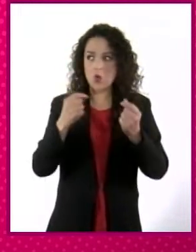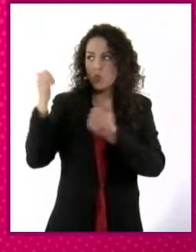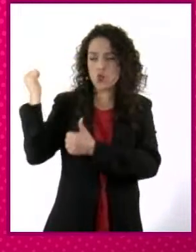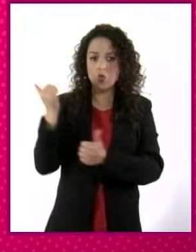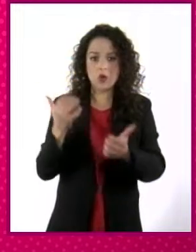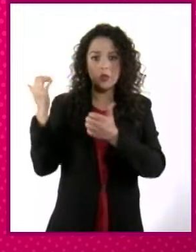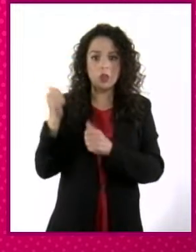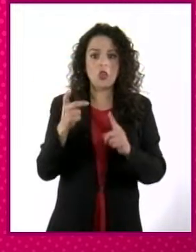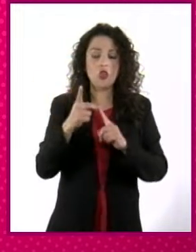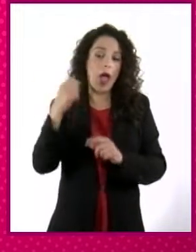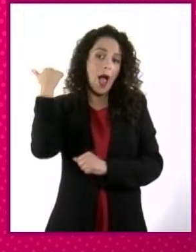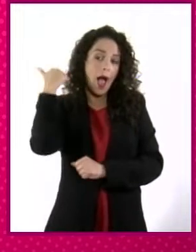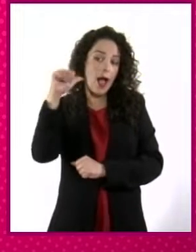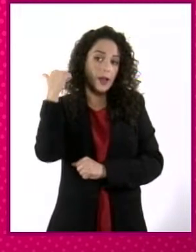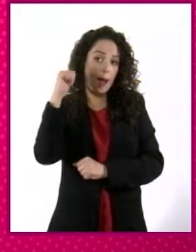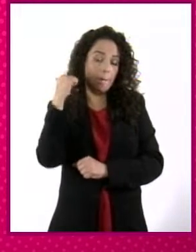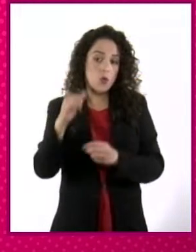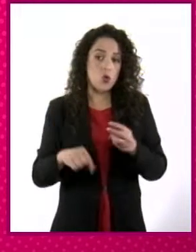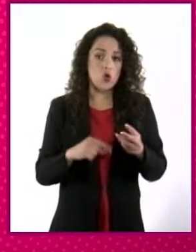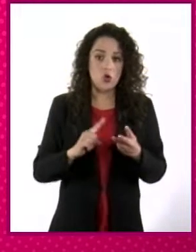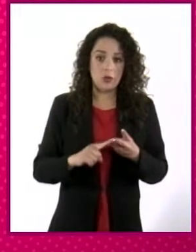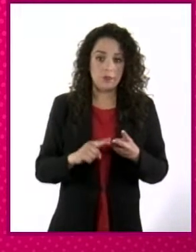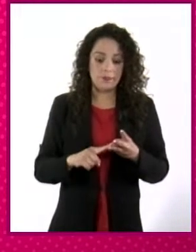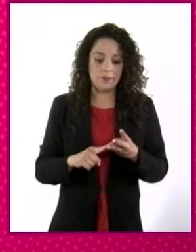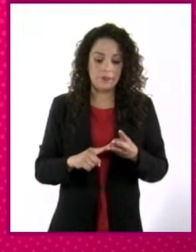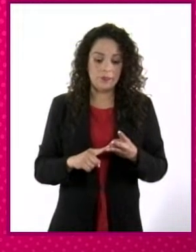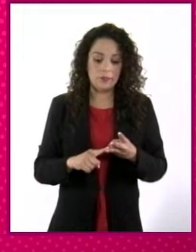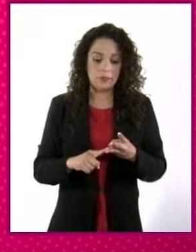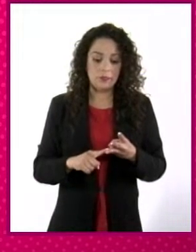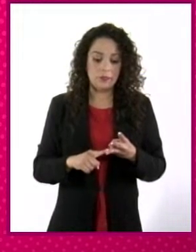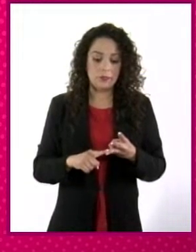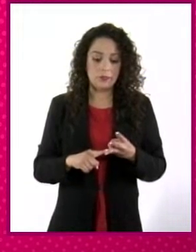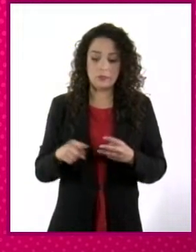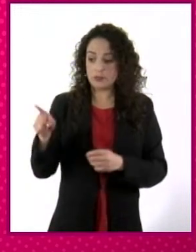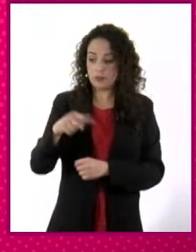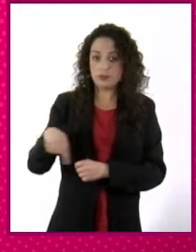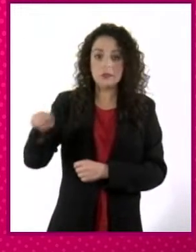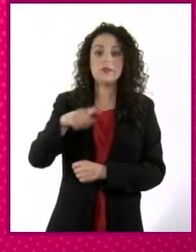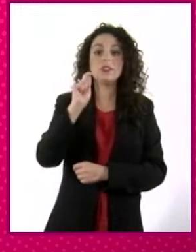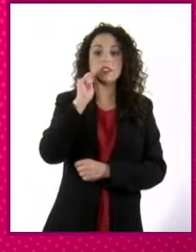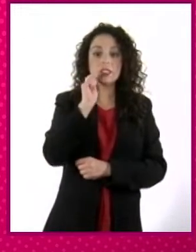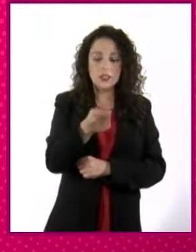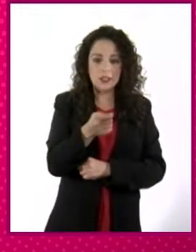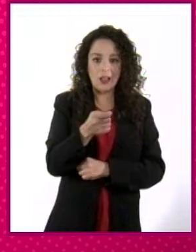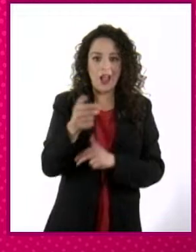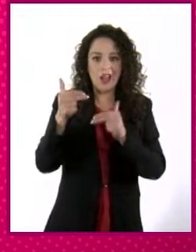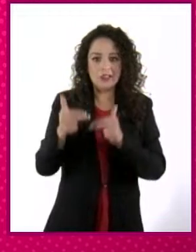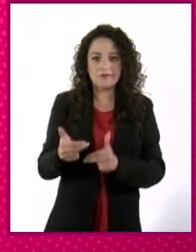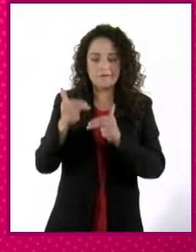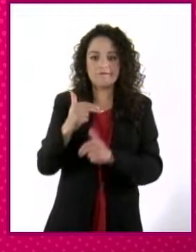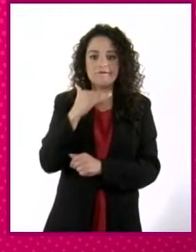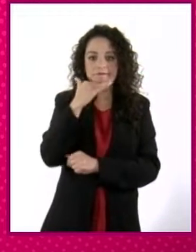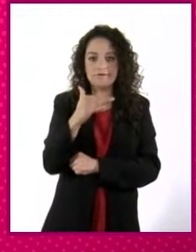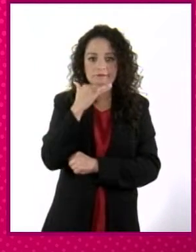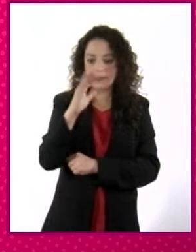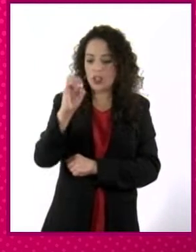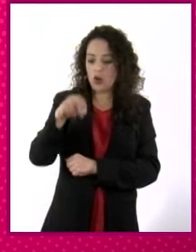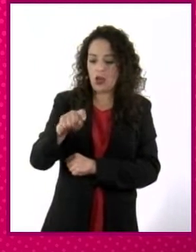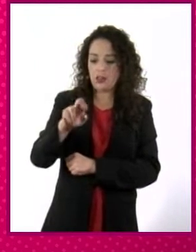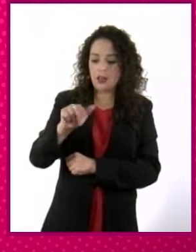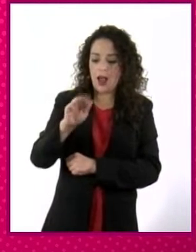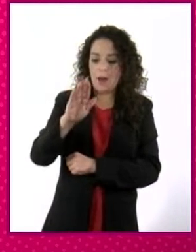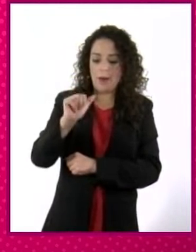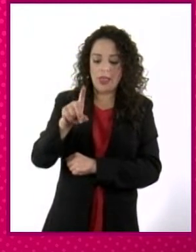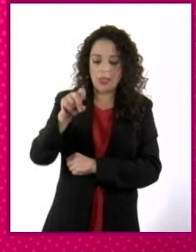el puerto de Acapulco y muchos de ellos por contrabando. Llegaban a los puertos y de ahí